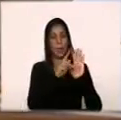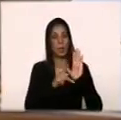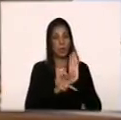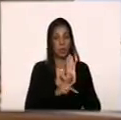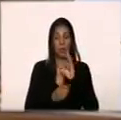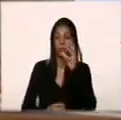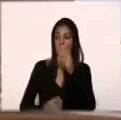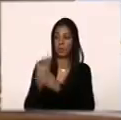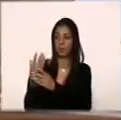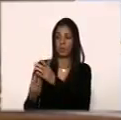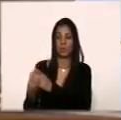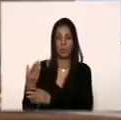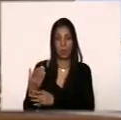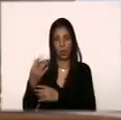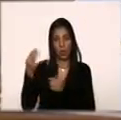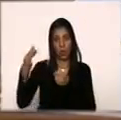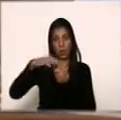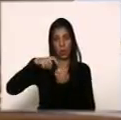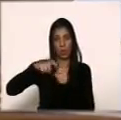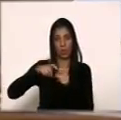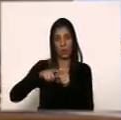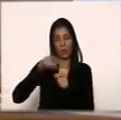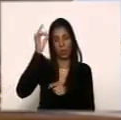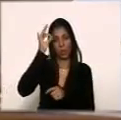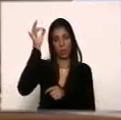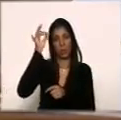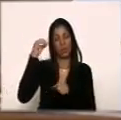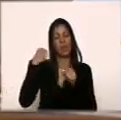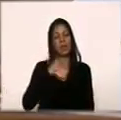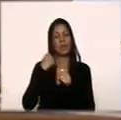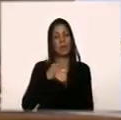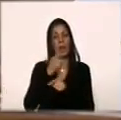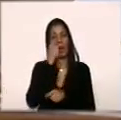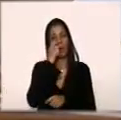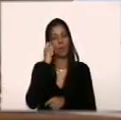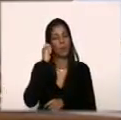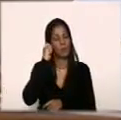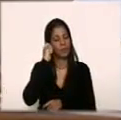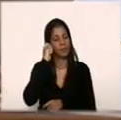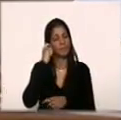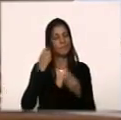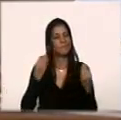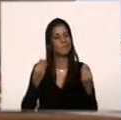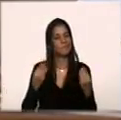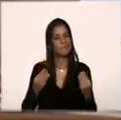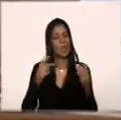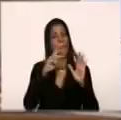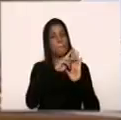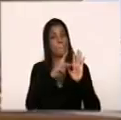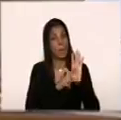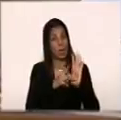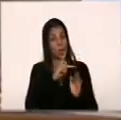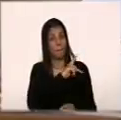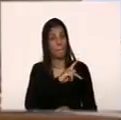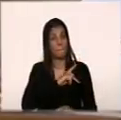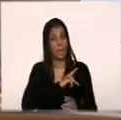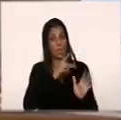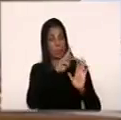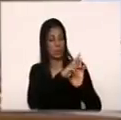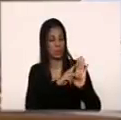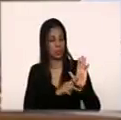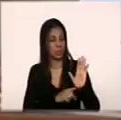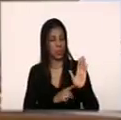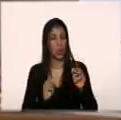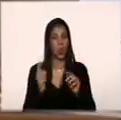organización y funcionamiento de los consejos productivos de trabajadoras y trabajadores se regirá por los valores y principios siguientes. 1.